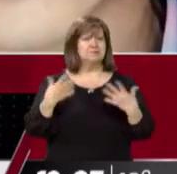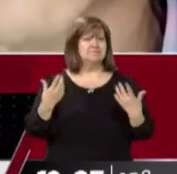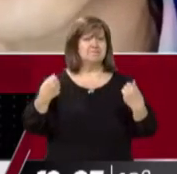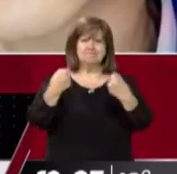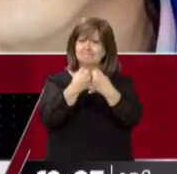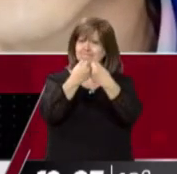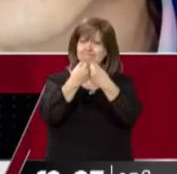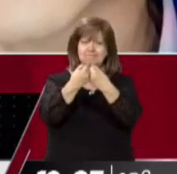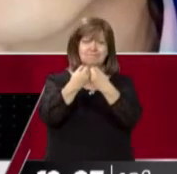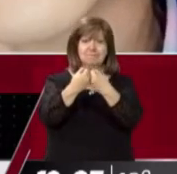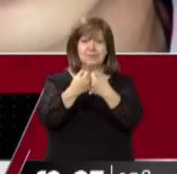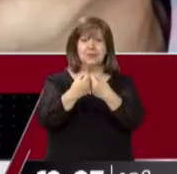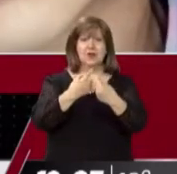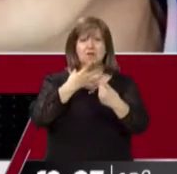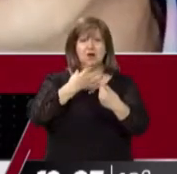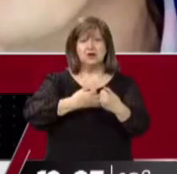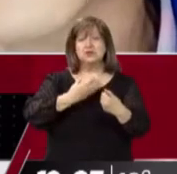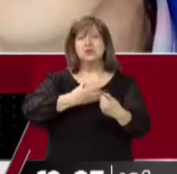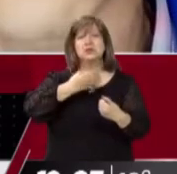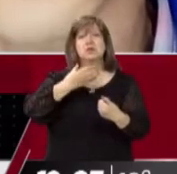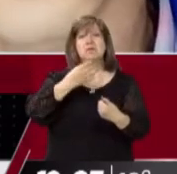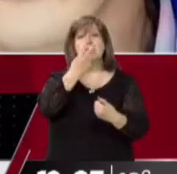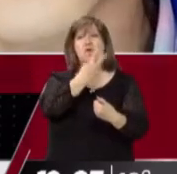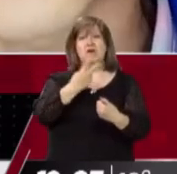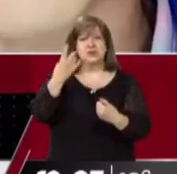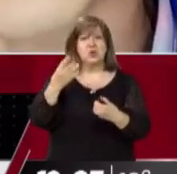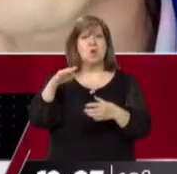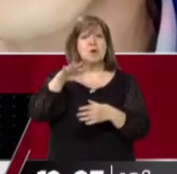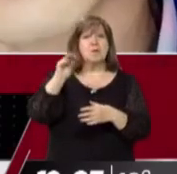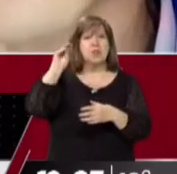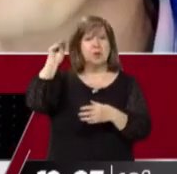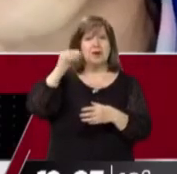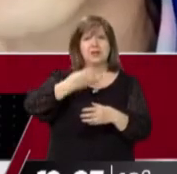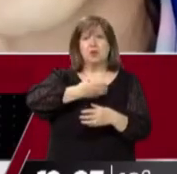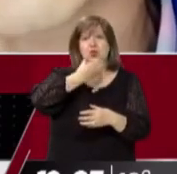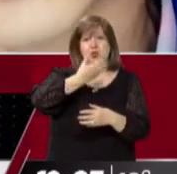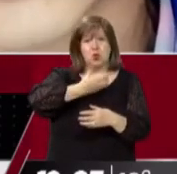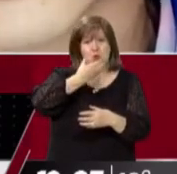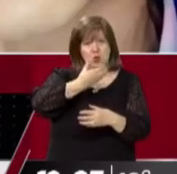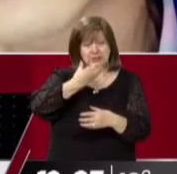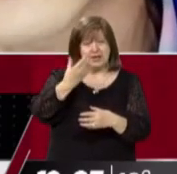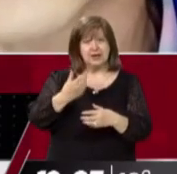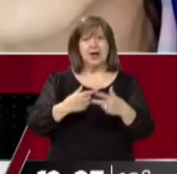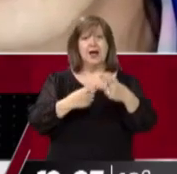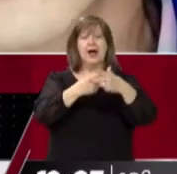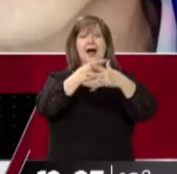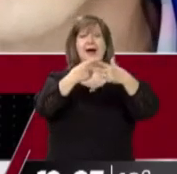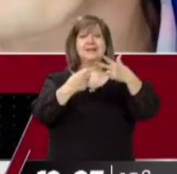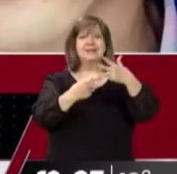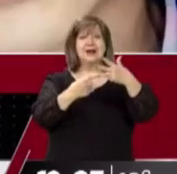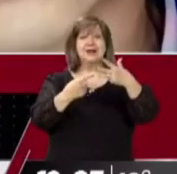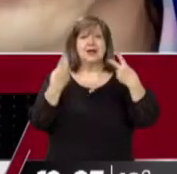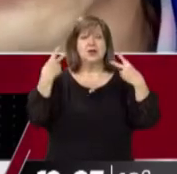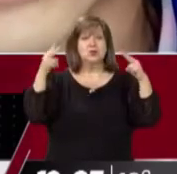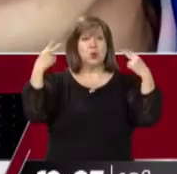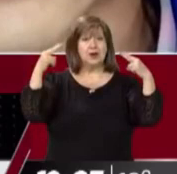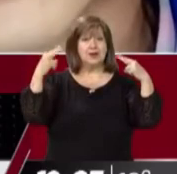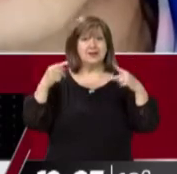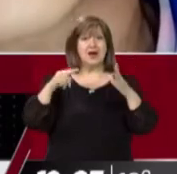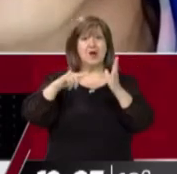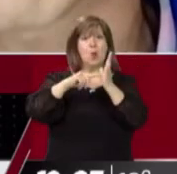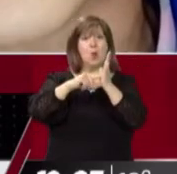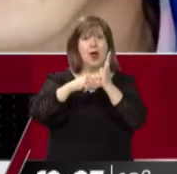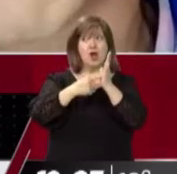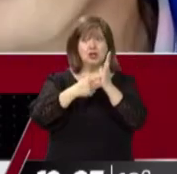trágica que hemos realmente registrado aquí en el Valle de Uco, donde podemos hablar un poco sobre estas tres turistas desde Buenos Aires, oriundas de lo